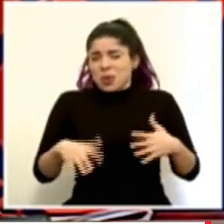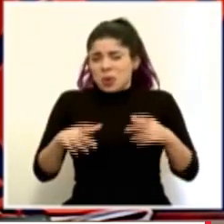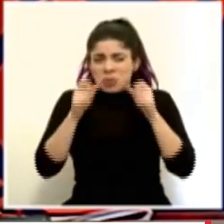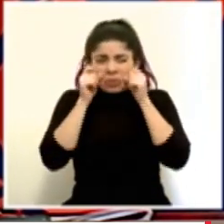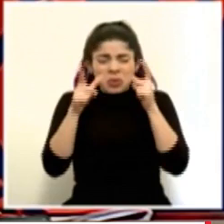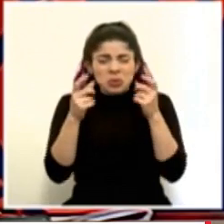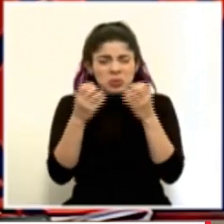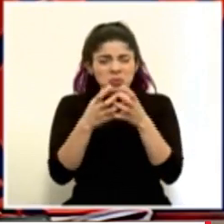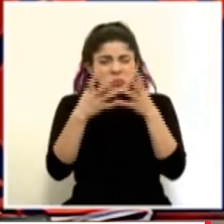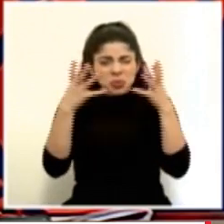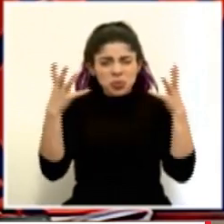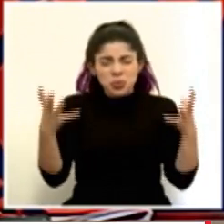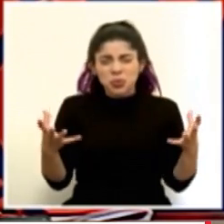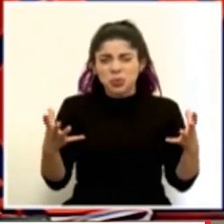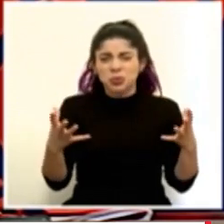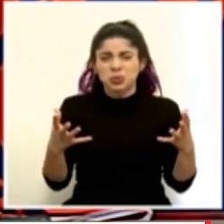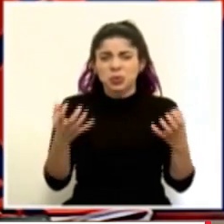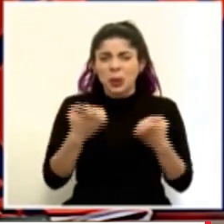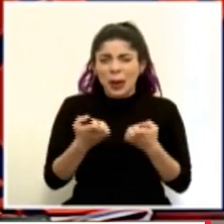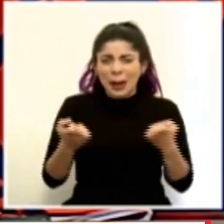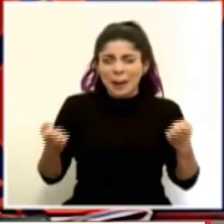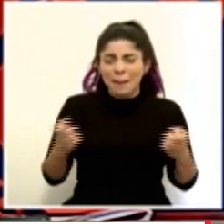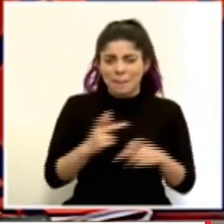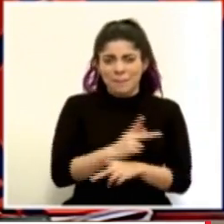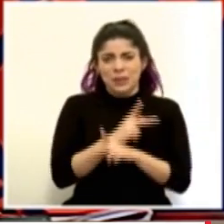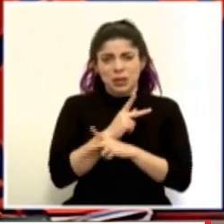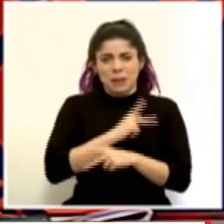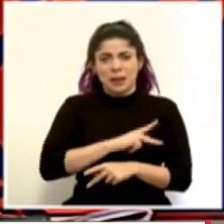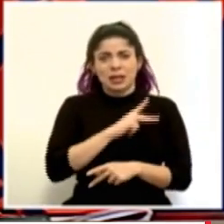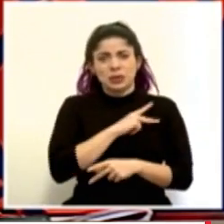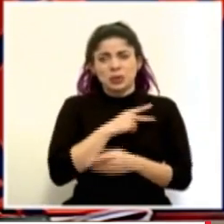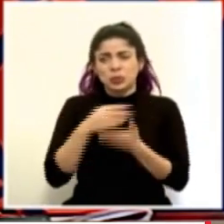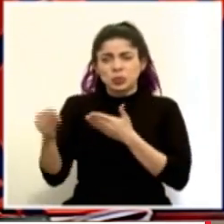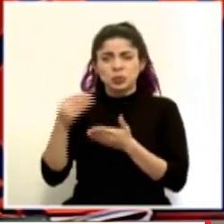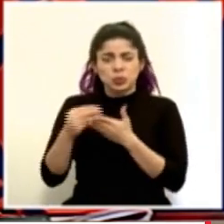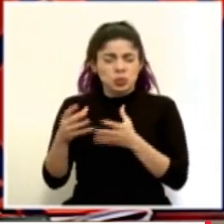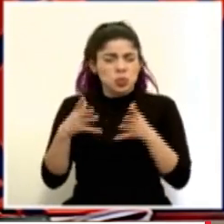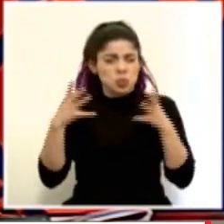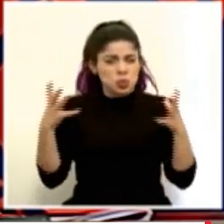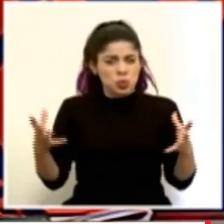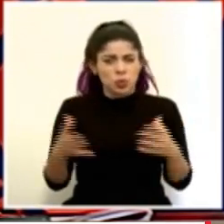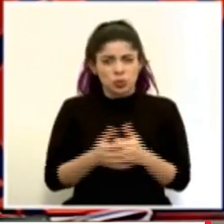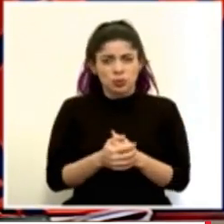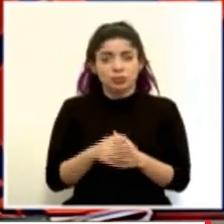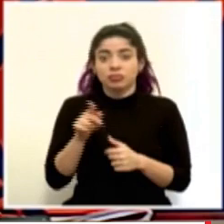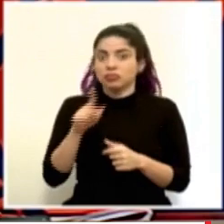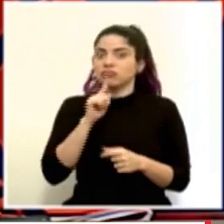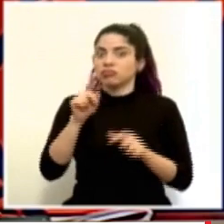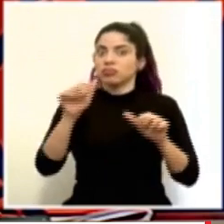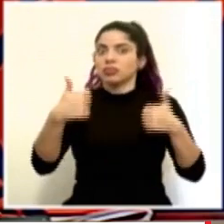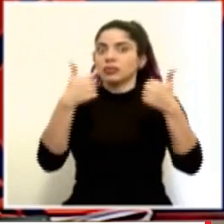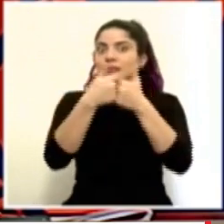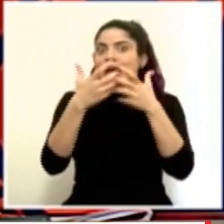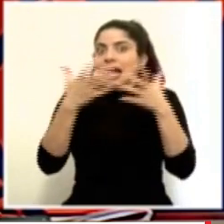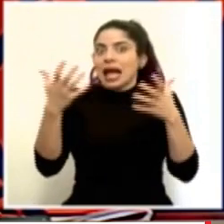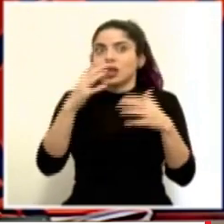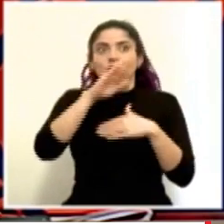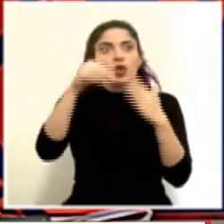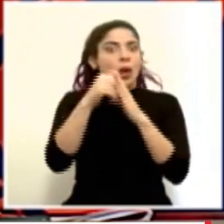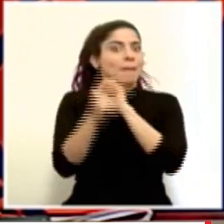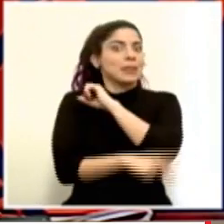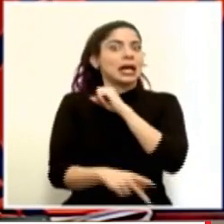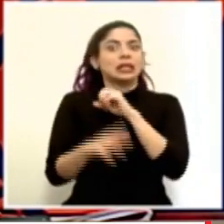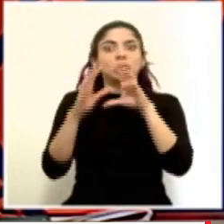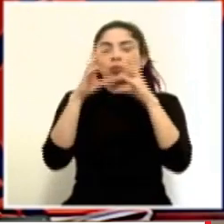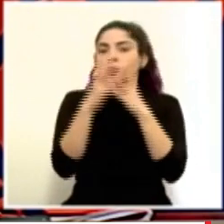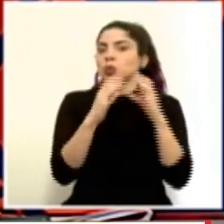la cantidad de equipo de protección personal que se consume. Y es un gran reto para todos los países del mundo. Y